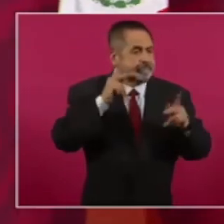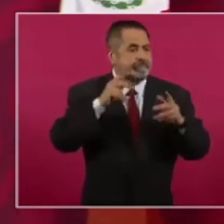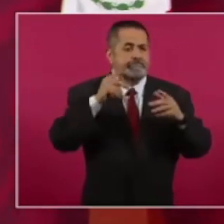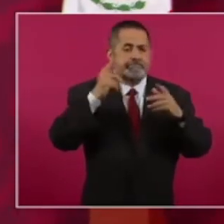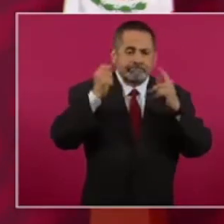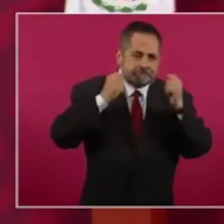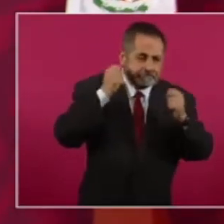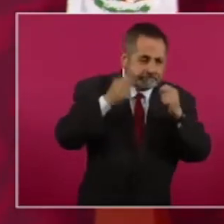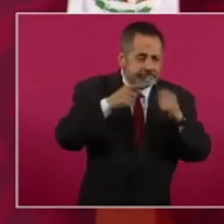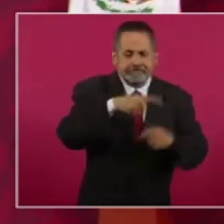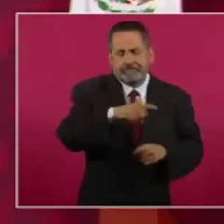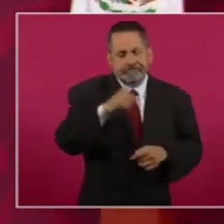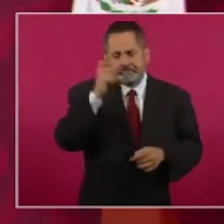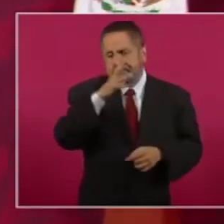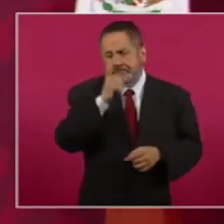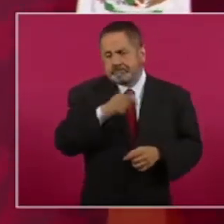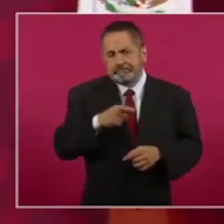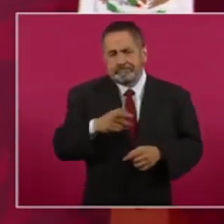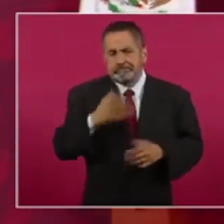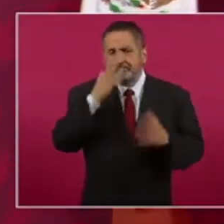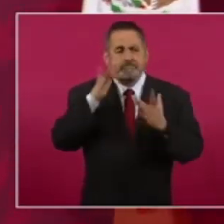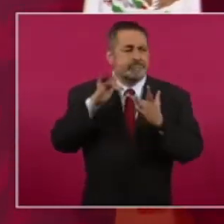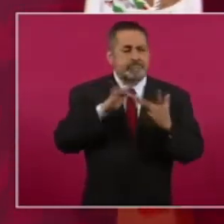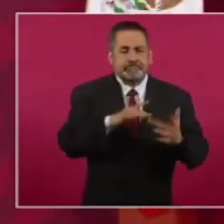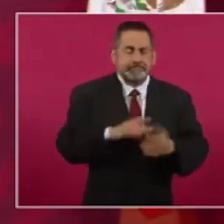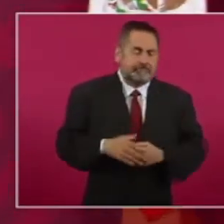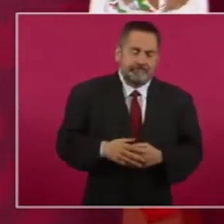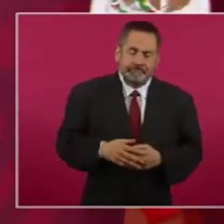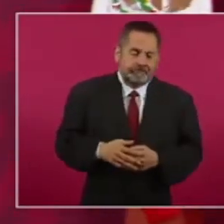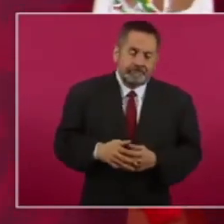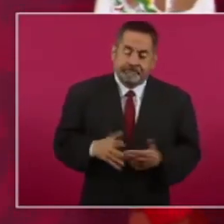comunicación. La verdad es que hicieron ahí